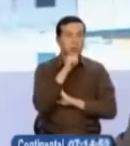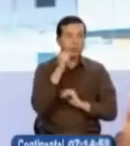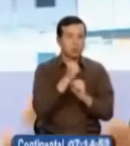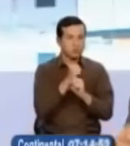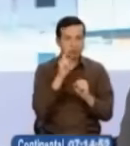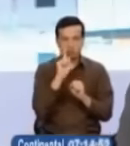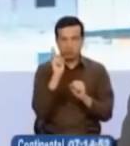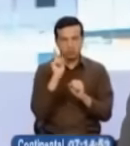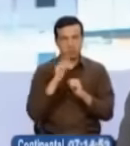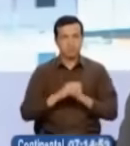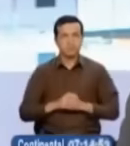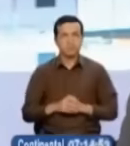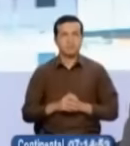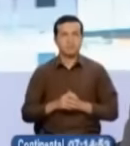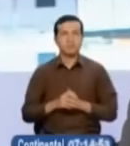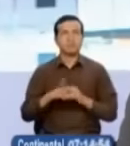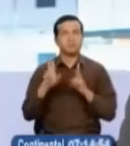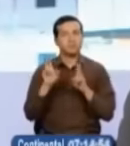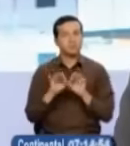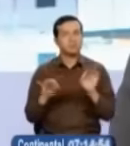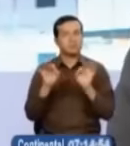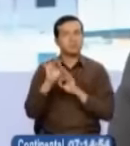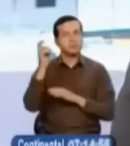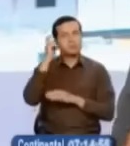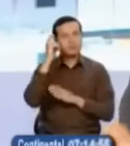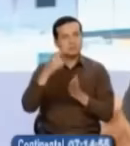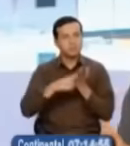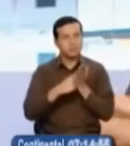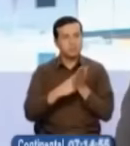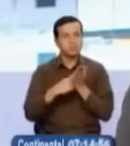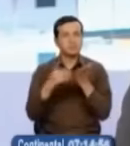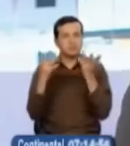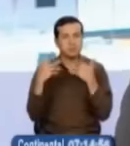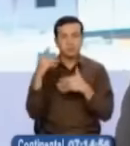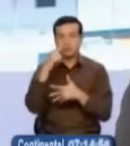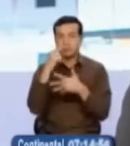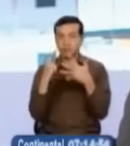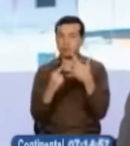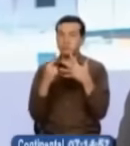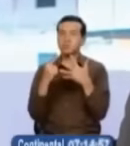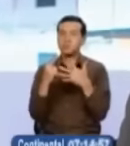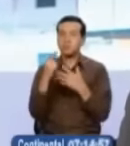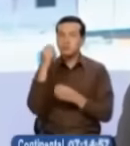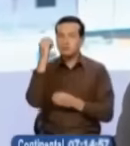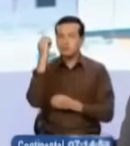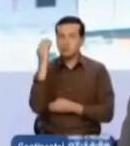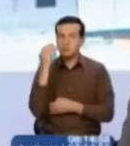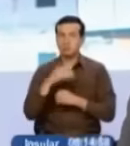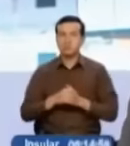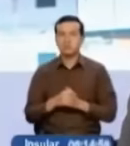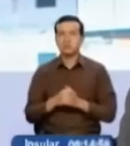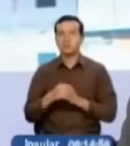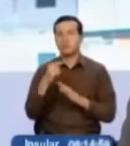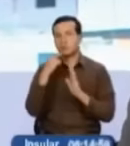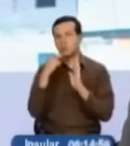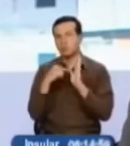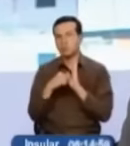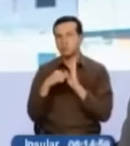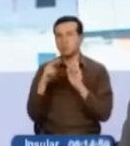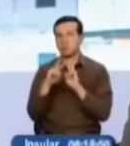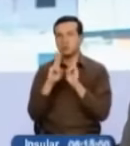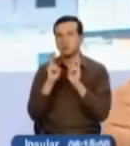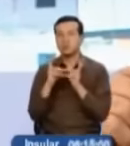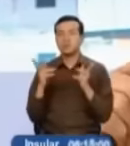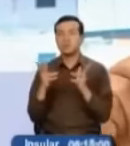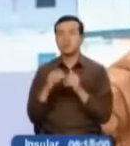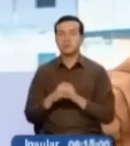es un tema a reconsiderar. Tomando en cuenta esto, yo tengo alguna información, por ejemplo, sobre